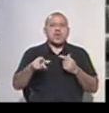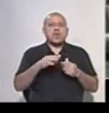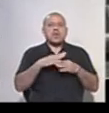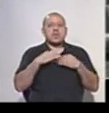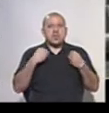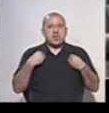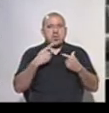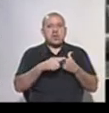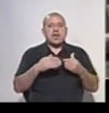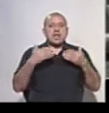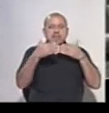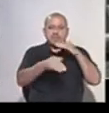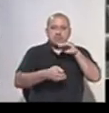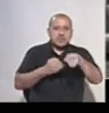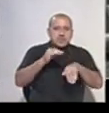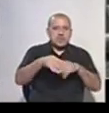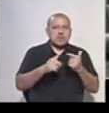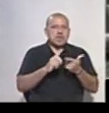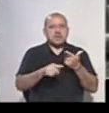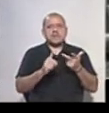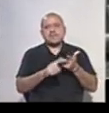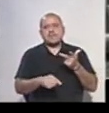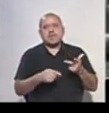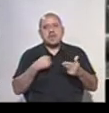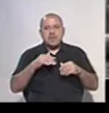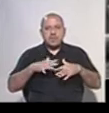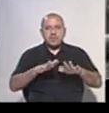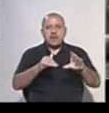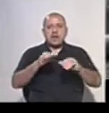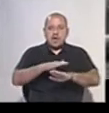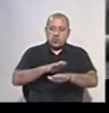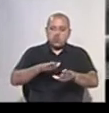las piscinas, de preparar a los niños,